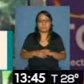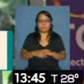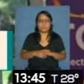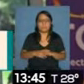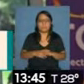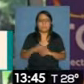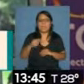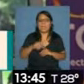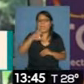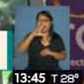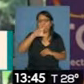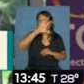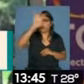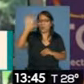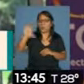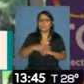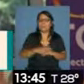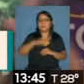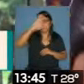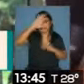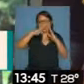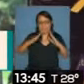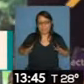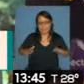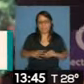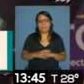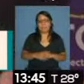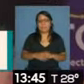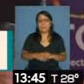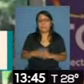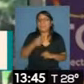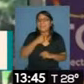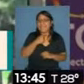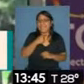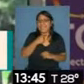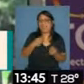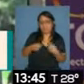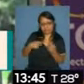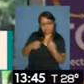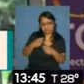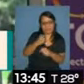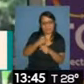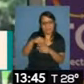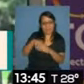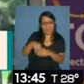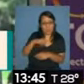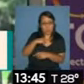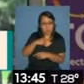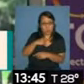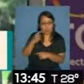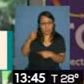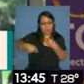en las 3 provincias mineras. ¿Eso quiere decir realizar inversiones? Sí, por supuesto, también.